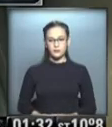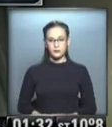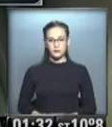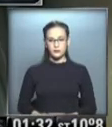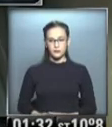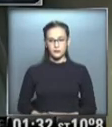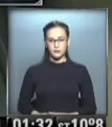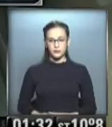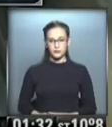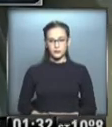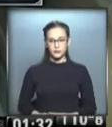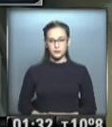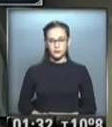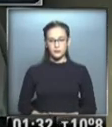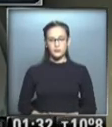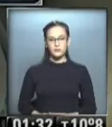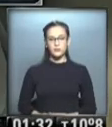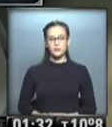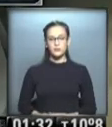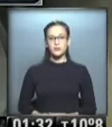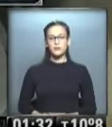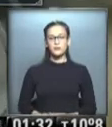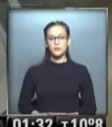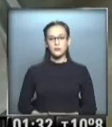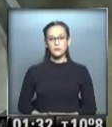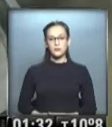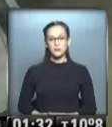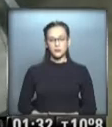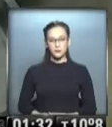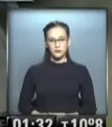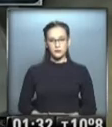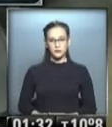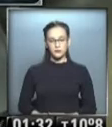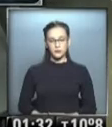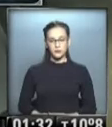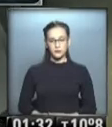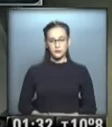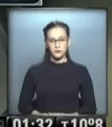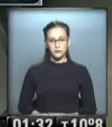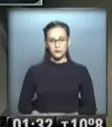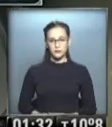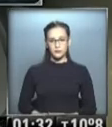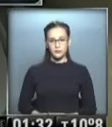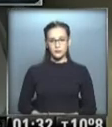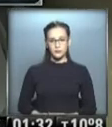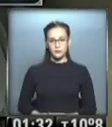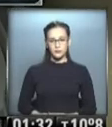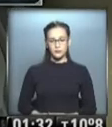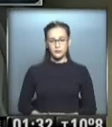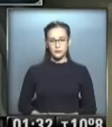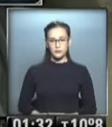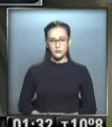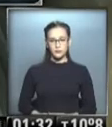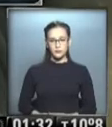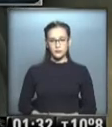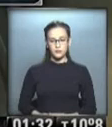menos de 15.000 pesos mensuales o el grupo familiar que no superó los 30.000. La AFIP propone grabar con el 15%